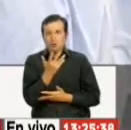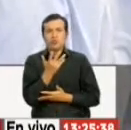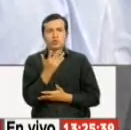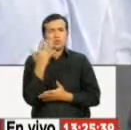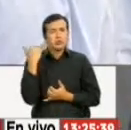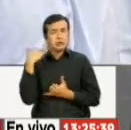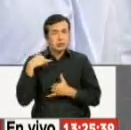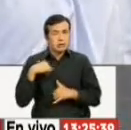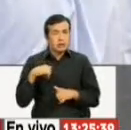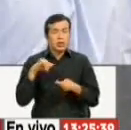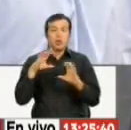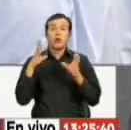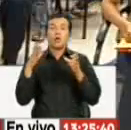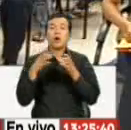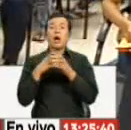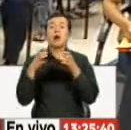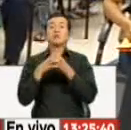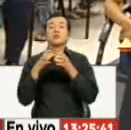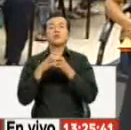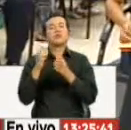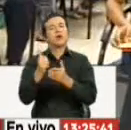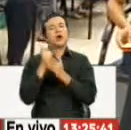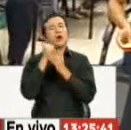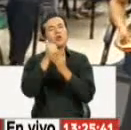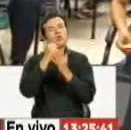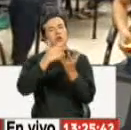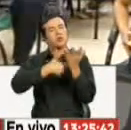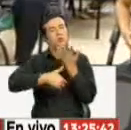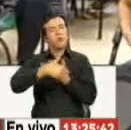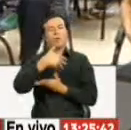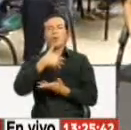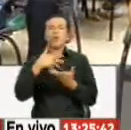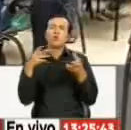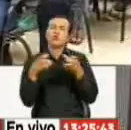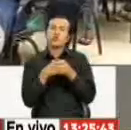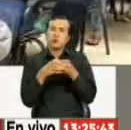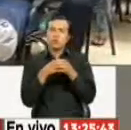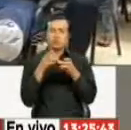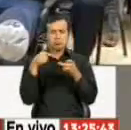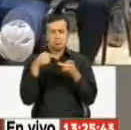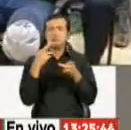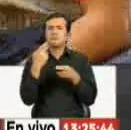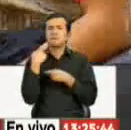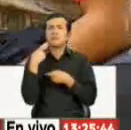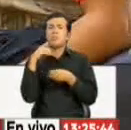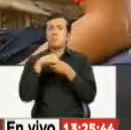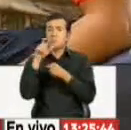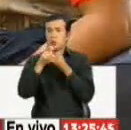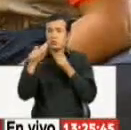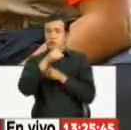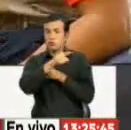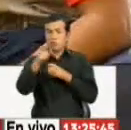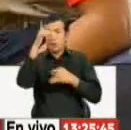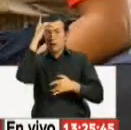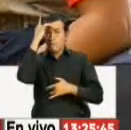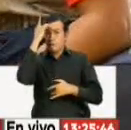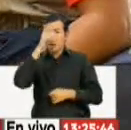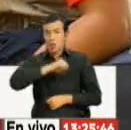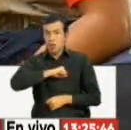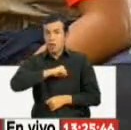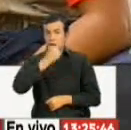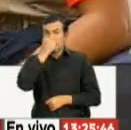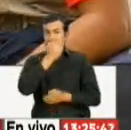ahora forma parte de la asociación de ayuda mutua marta gutiérrez organización que acoge a personas afectadas por este padecimiento